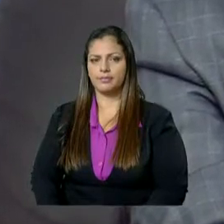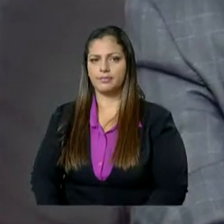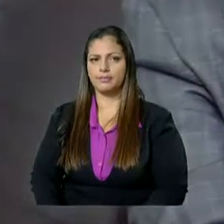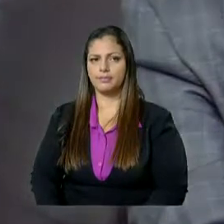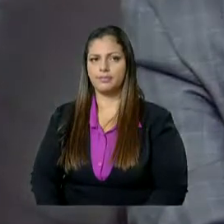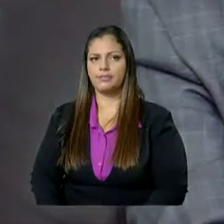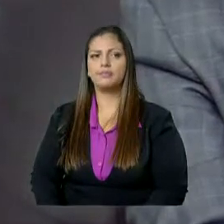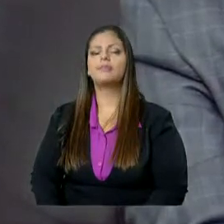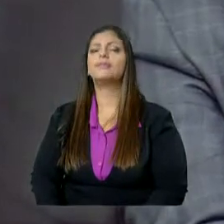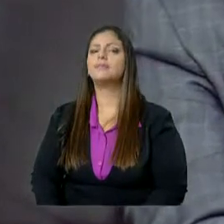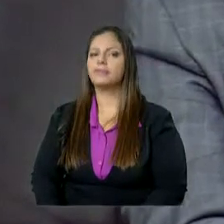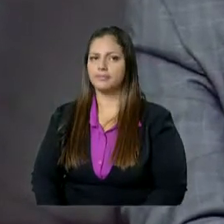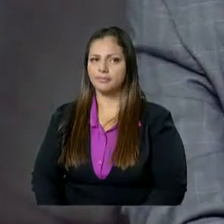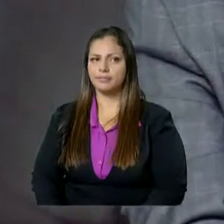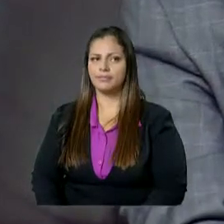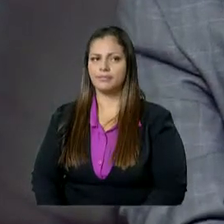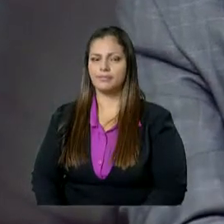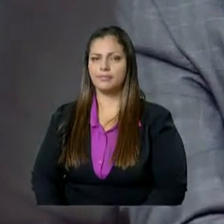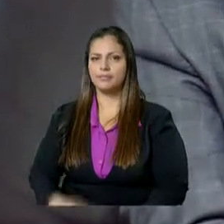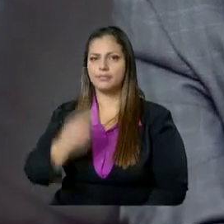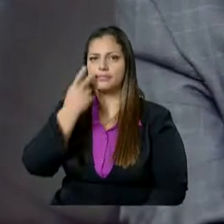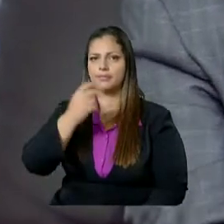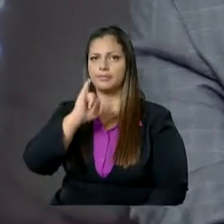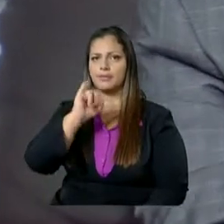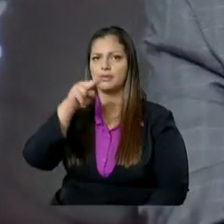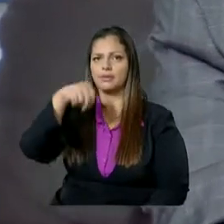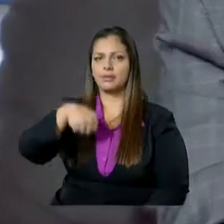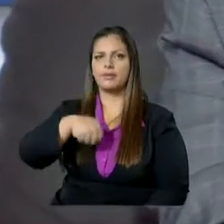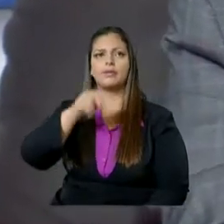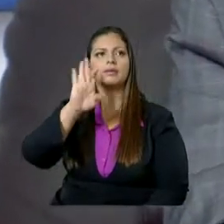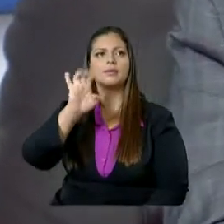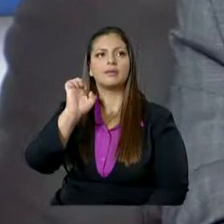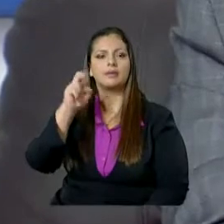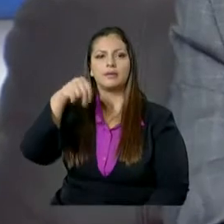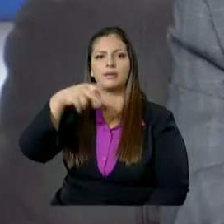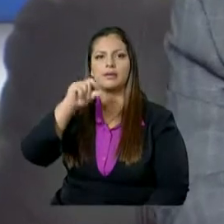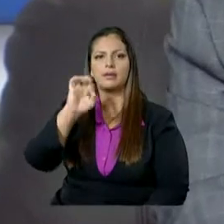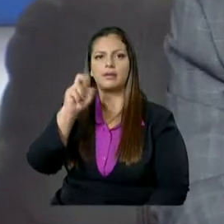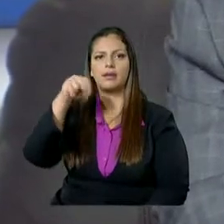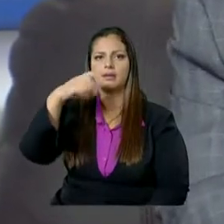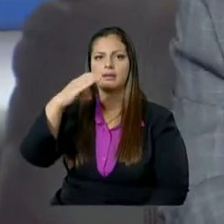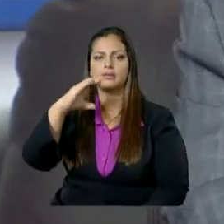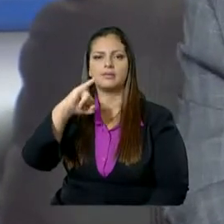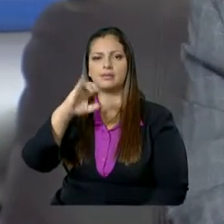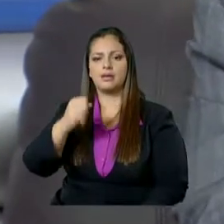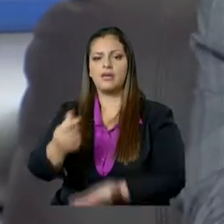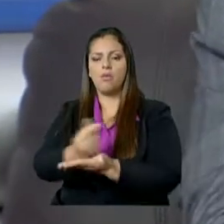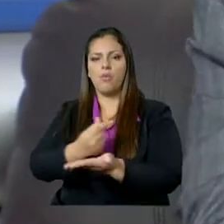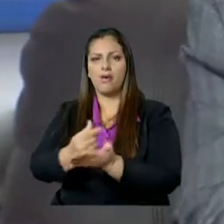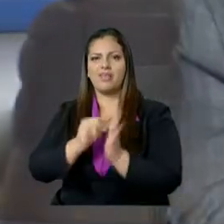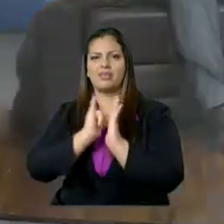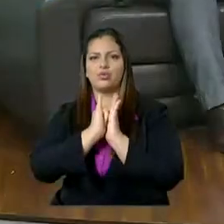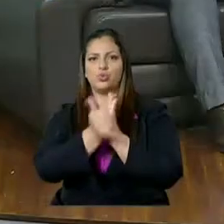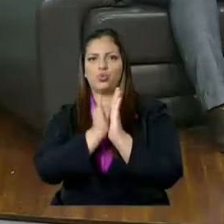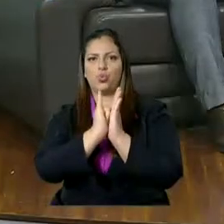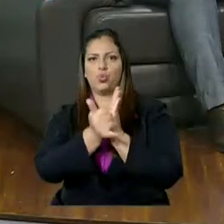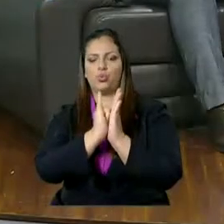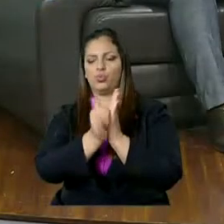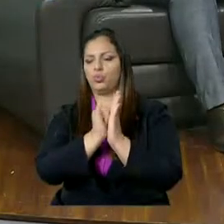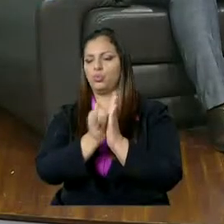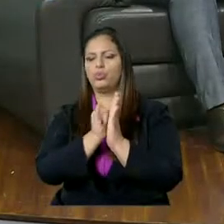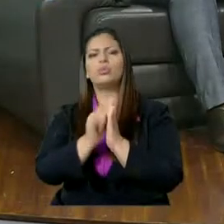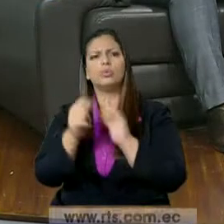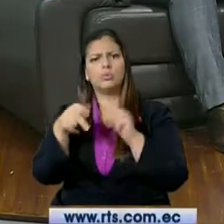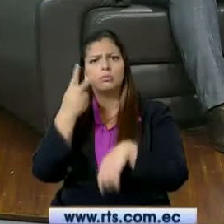intendencia del guayas también un canal de youtube para que ustedes puedan realizar las denuncias del caso y así como estamos atendiendo